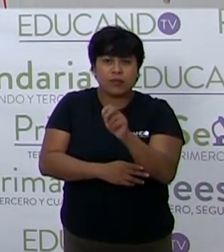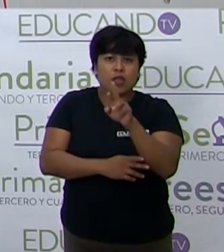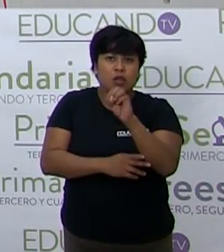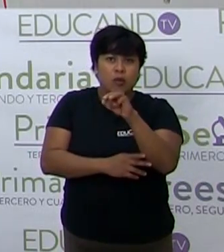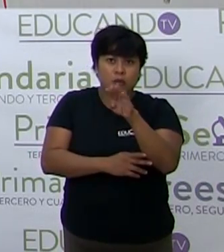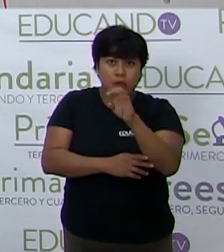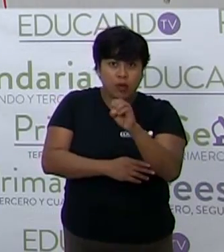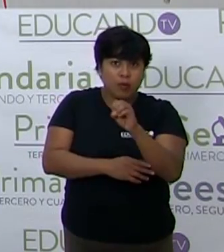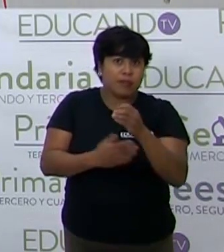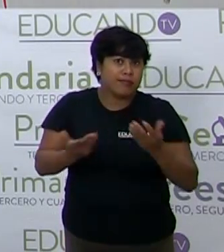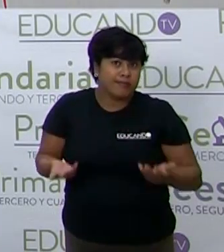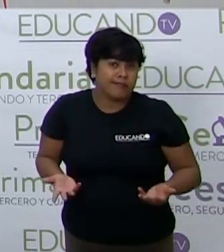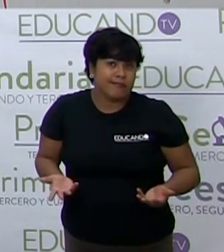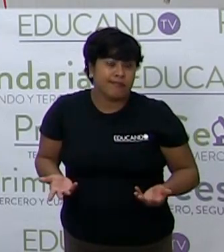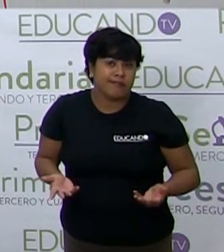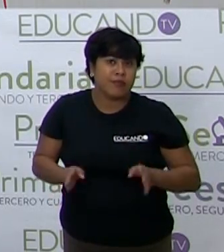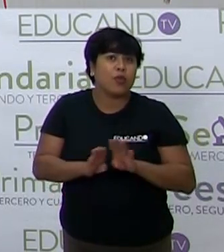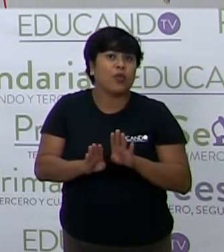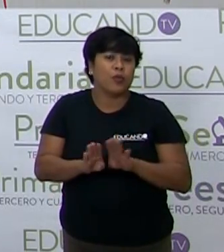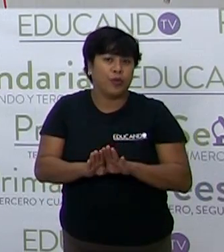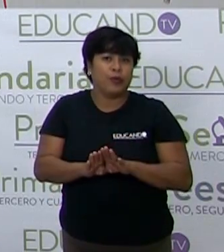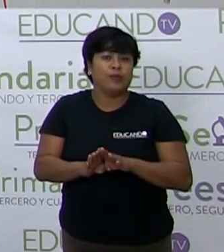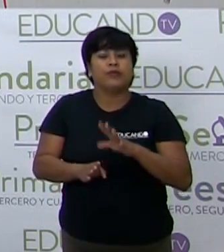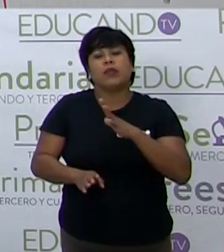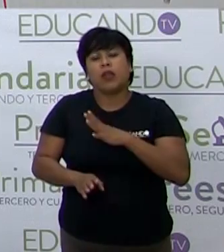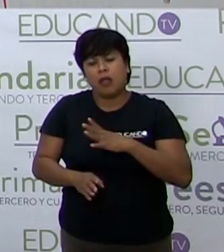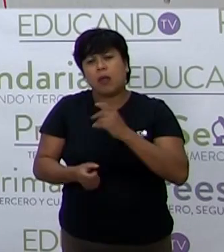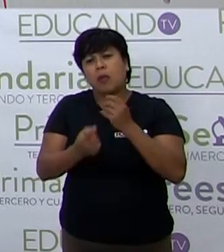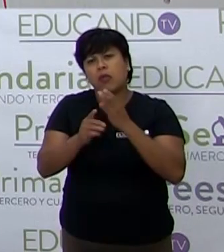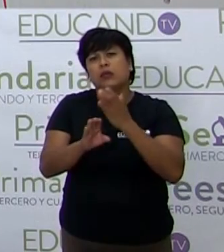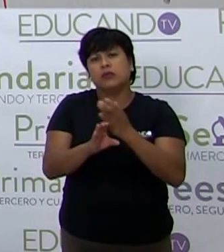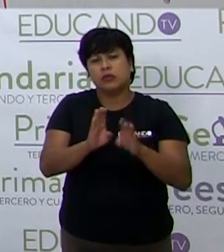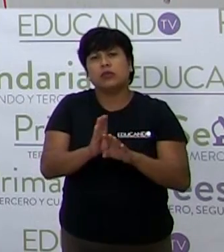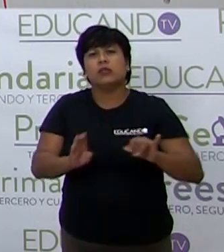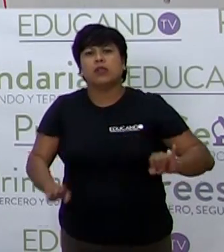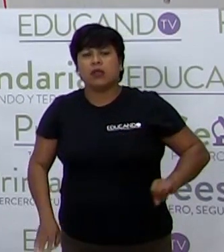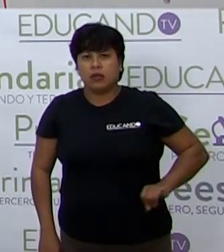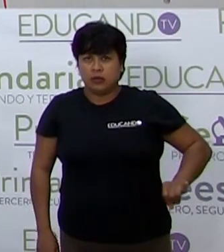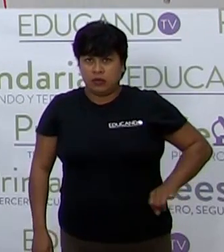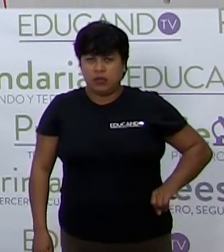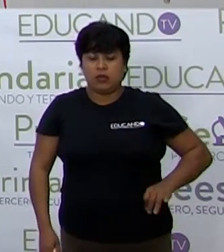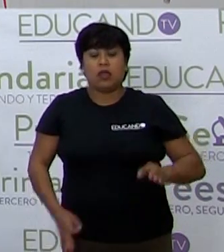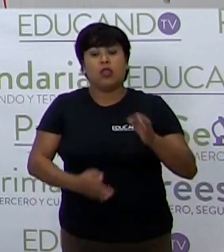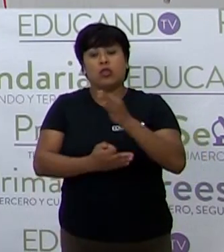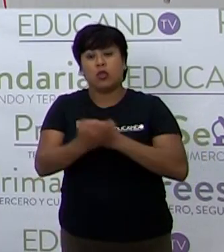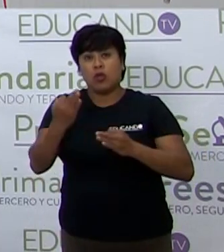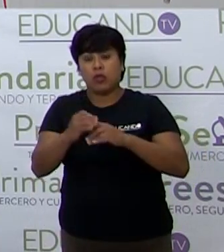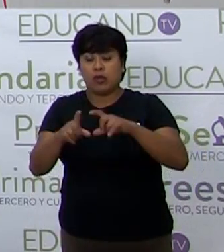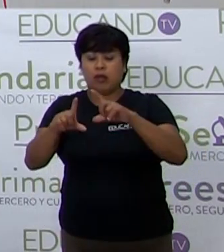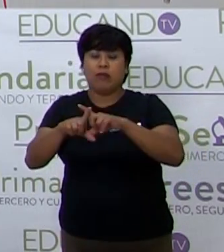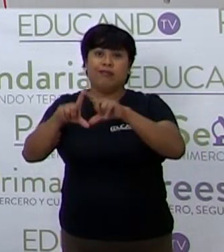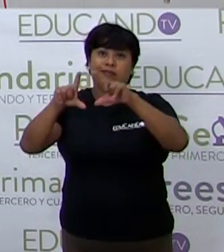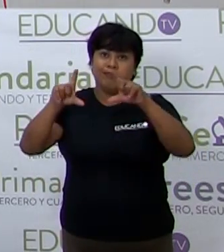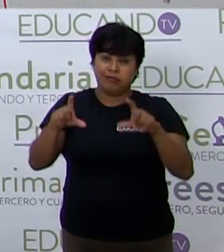rombo? Tenemos algunos datos interesantes. Toda la figura